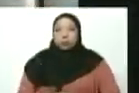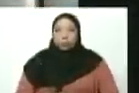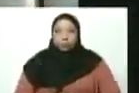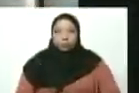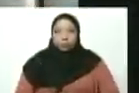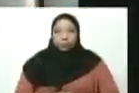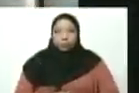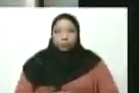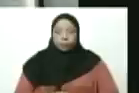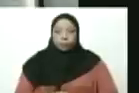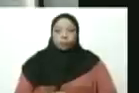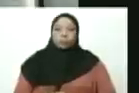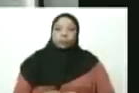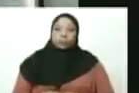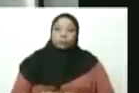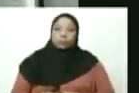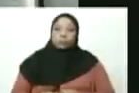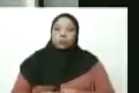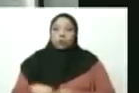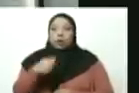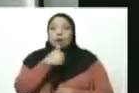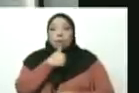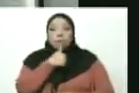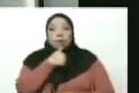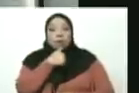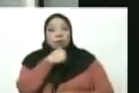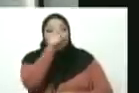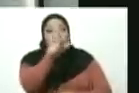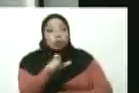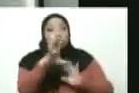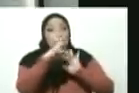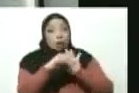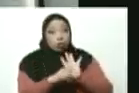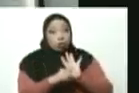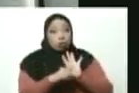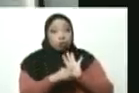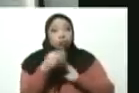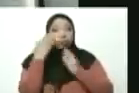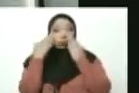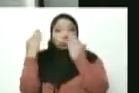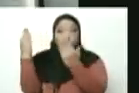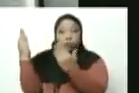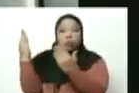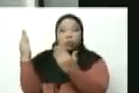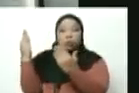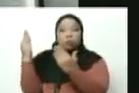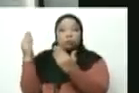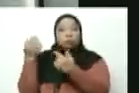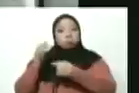pantalla quién es el personaje que se quiso presentar